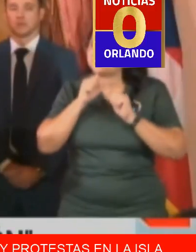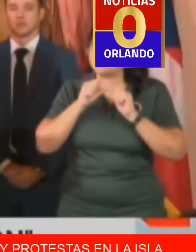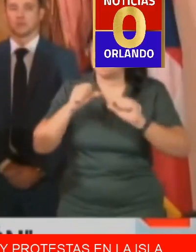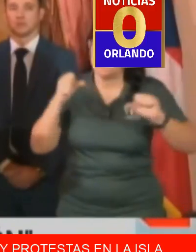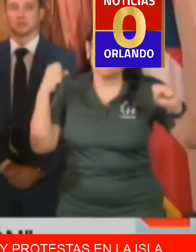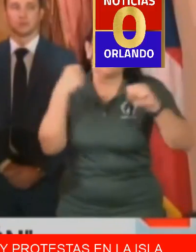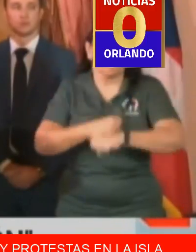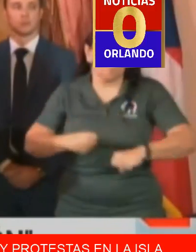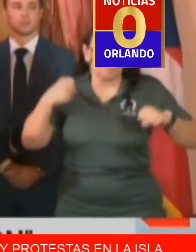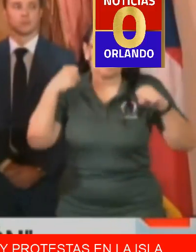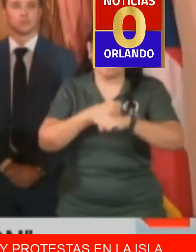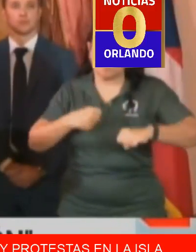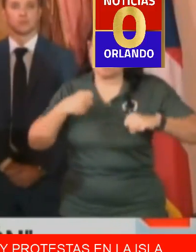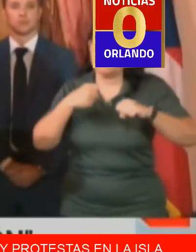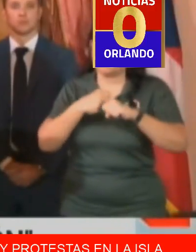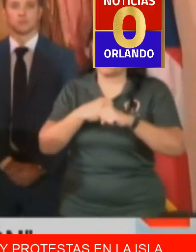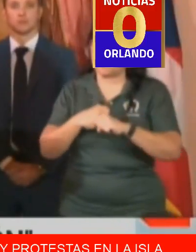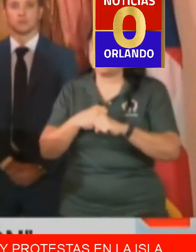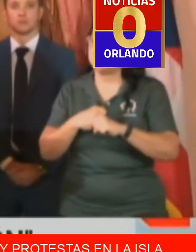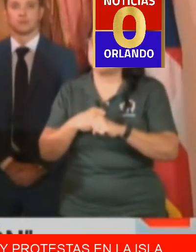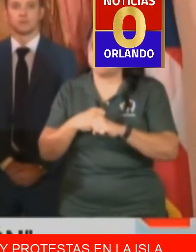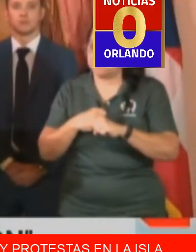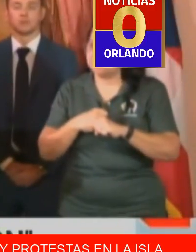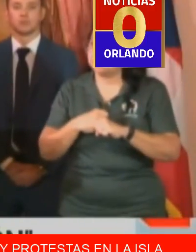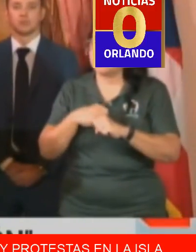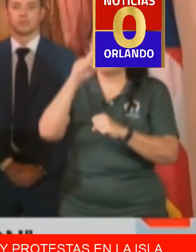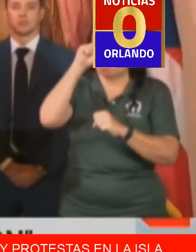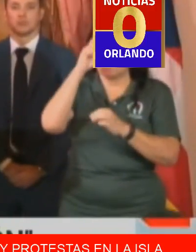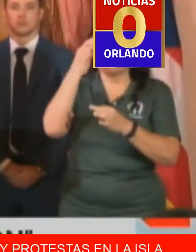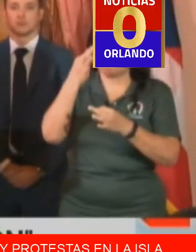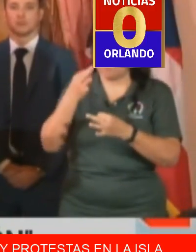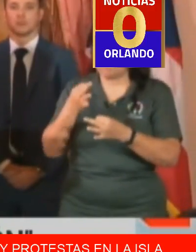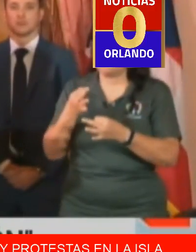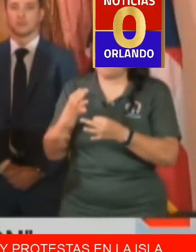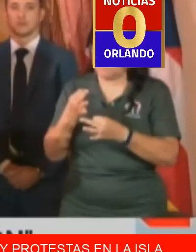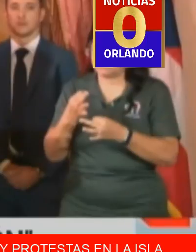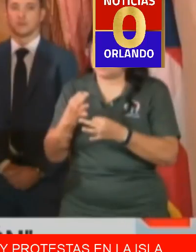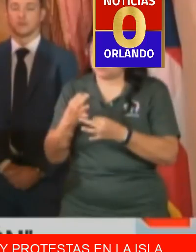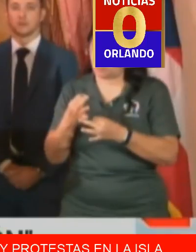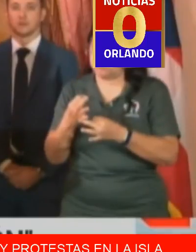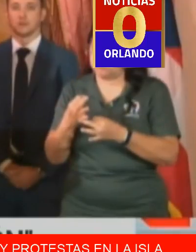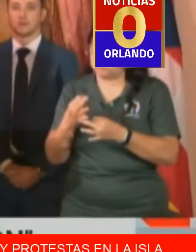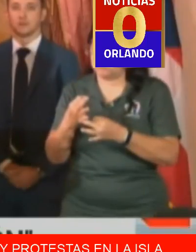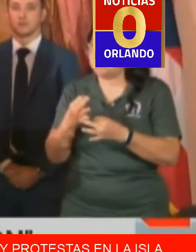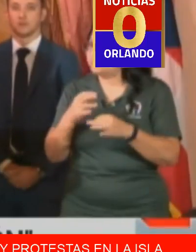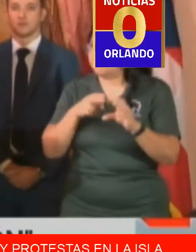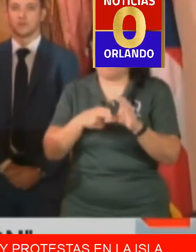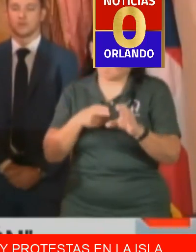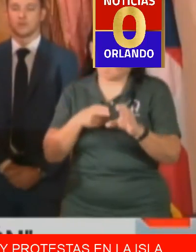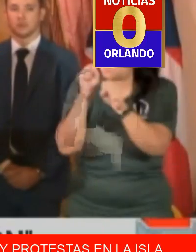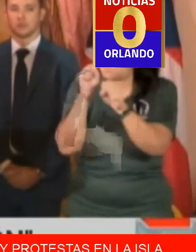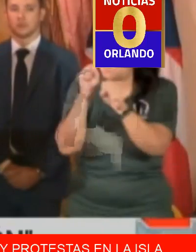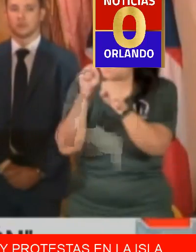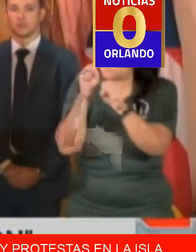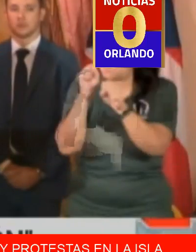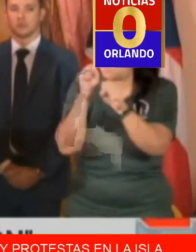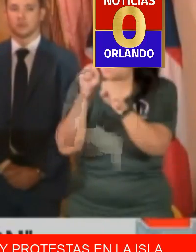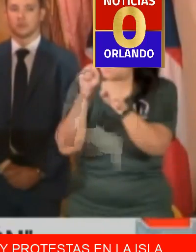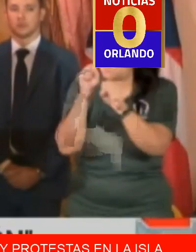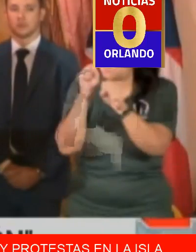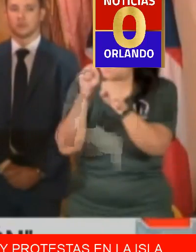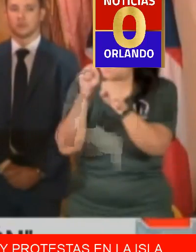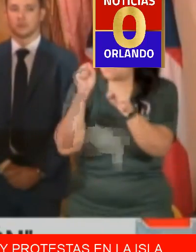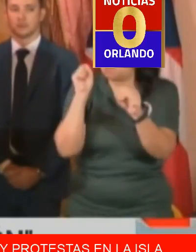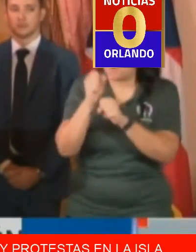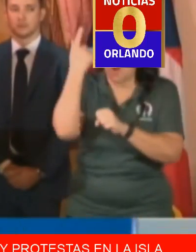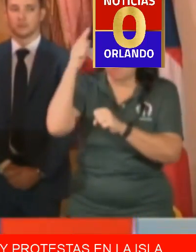en esos componentes están esta decisión. No es para quitarse. Aquí es para trabajar